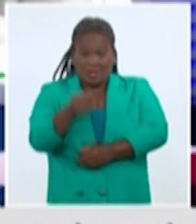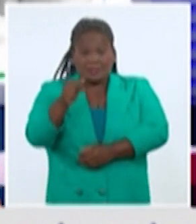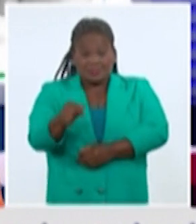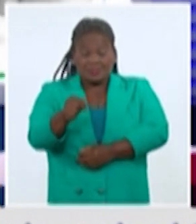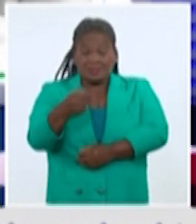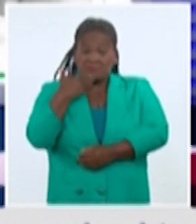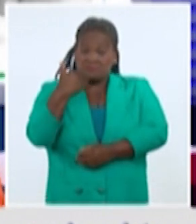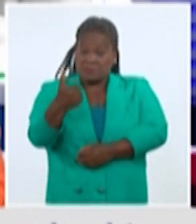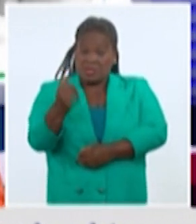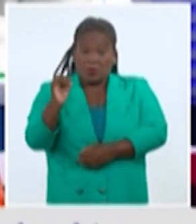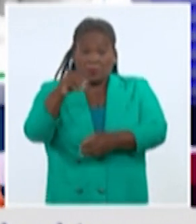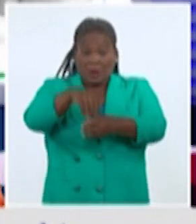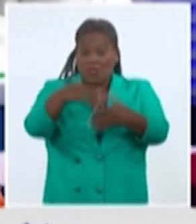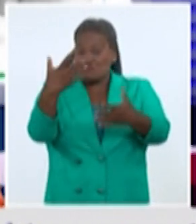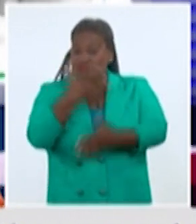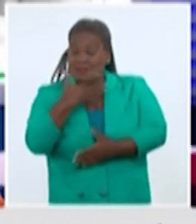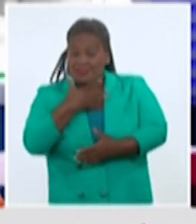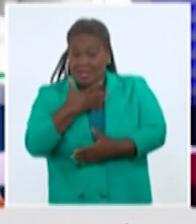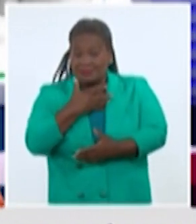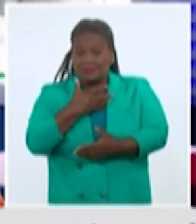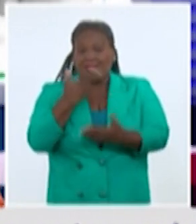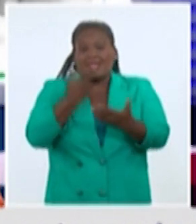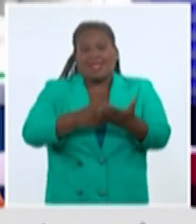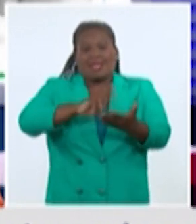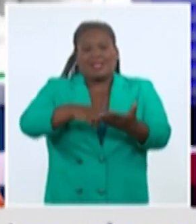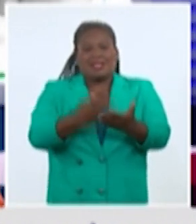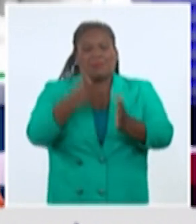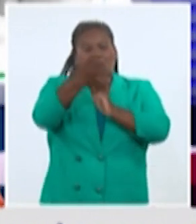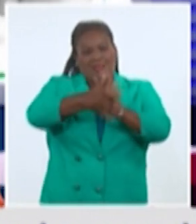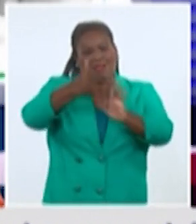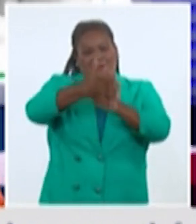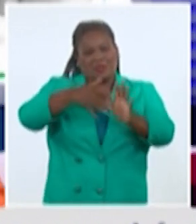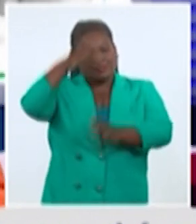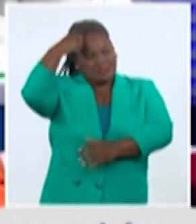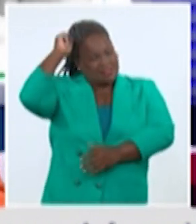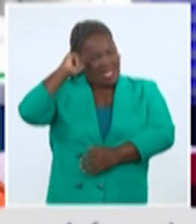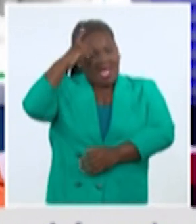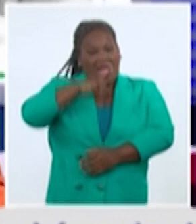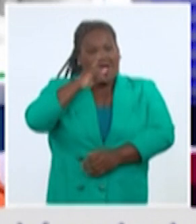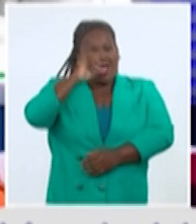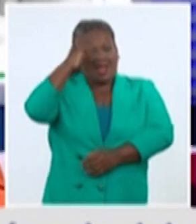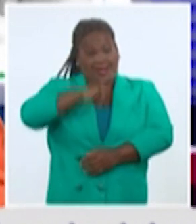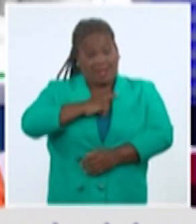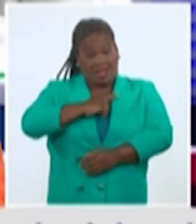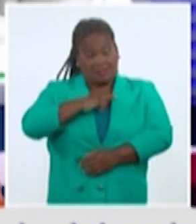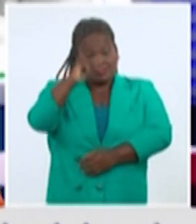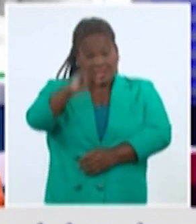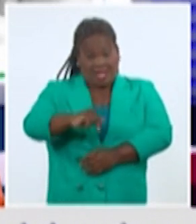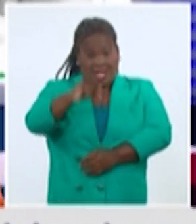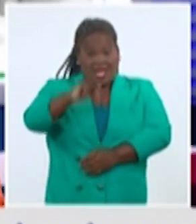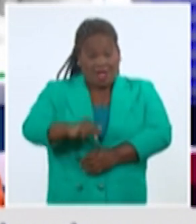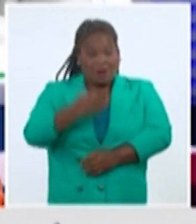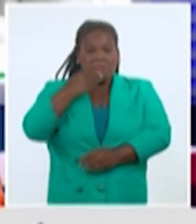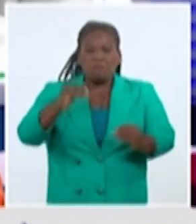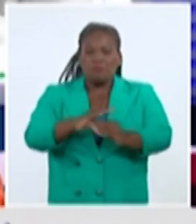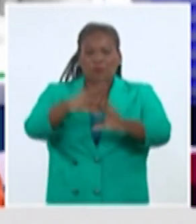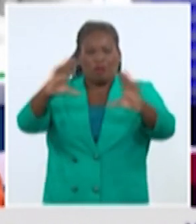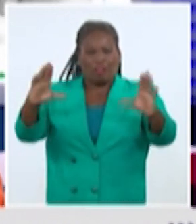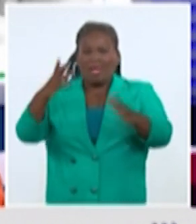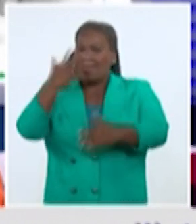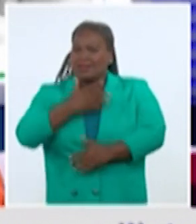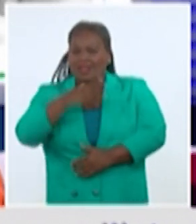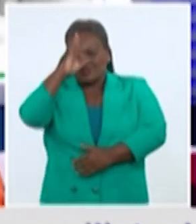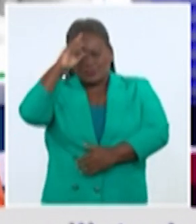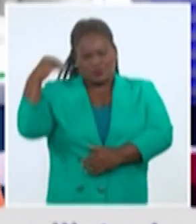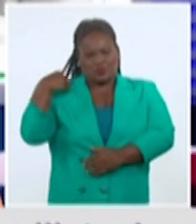se ha incorporado a nuestra transmisión la intérprete de lengua de señas, Ania Reigada, y ahora sí presento y doy los buenos días a la doctora Elena